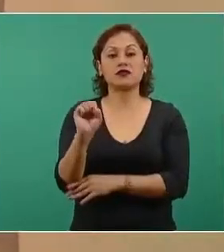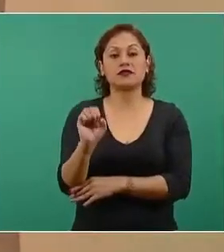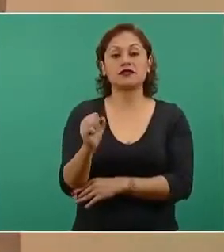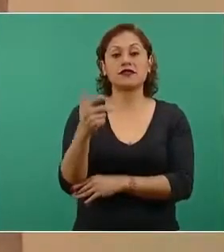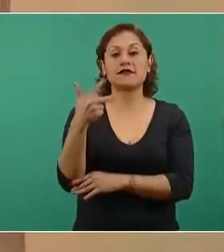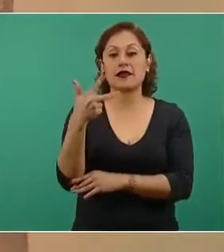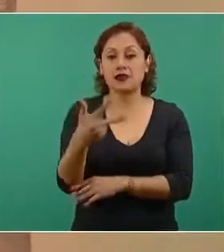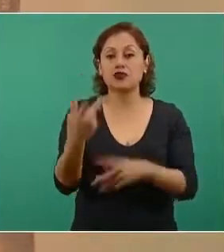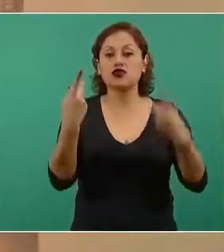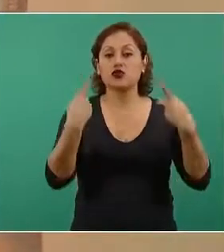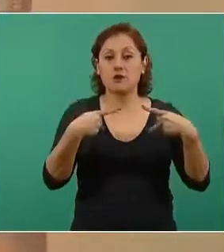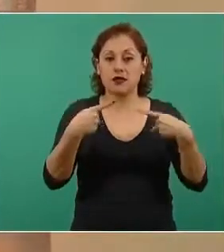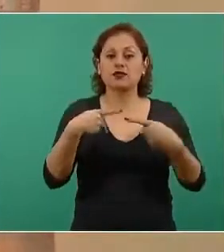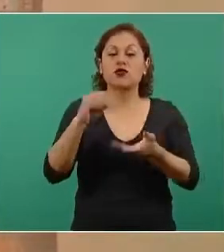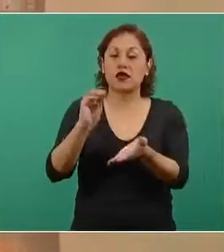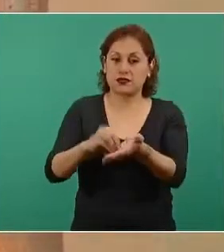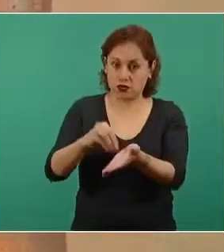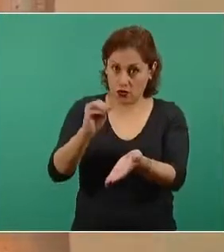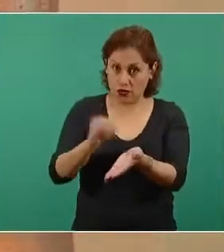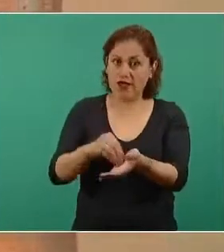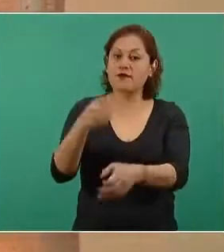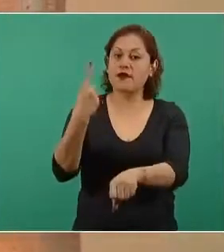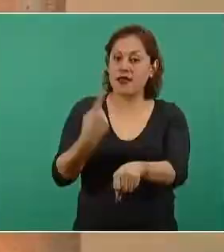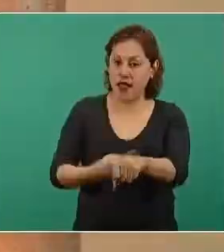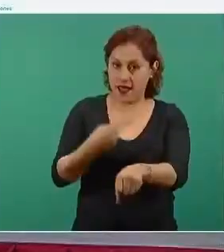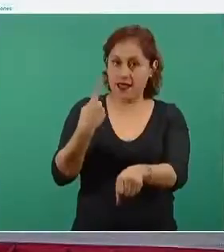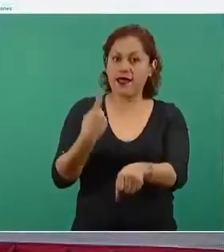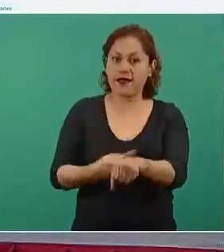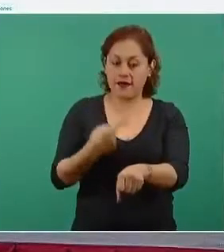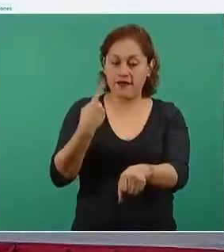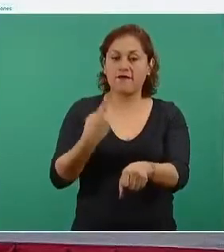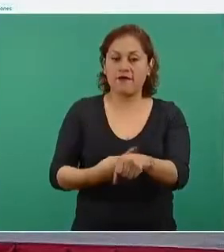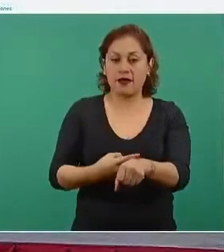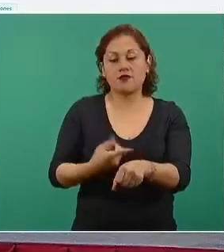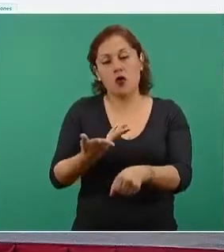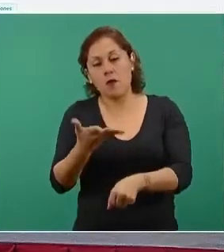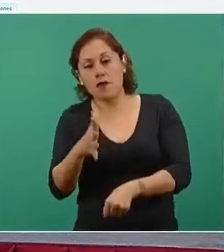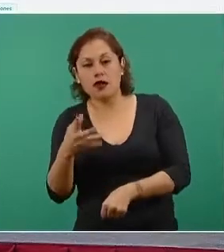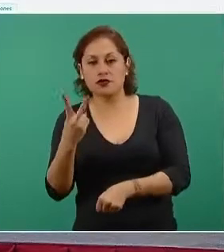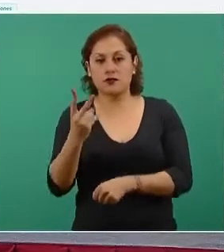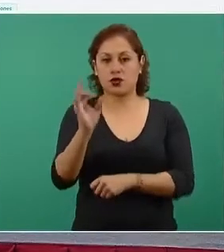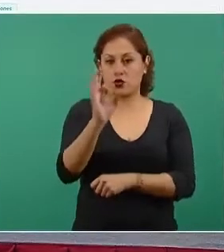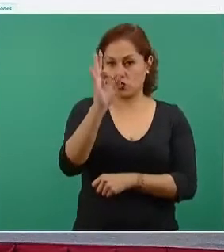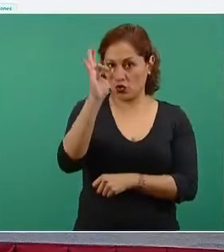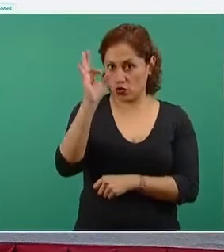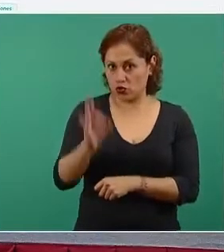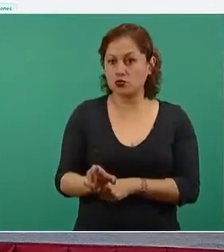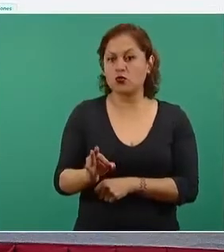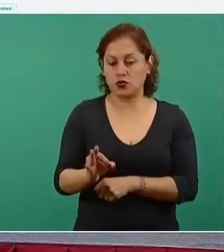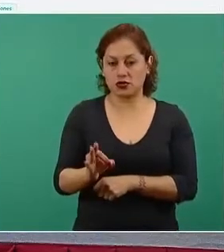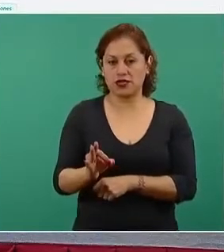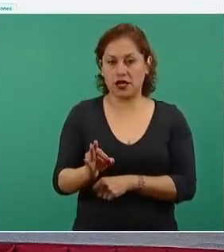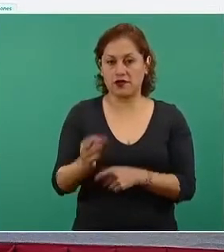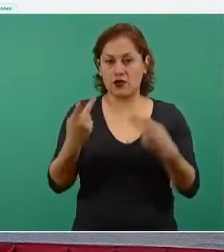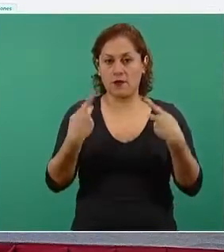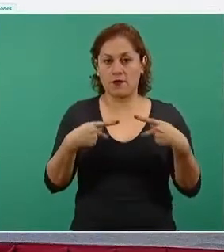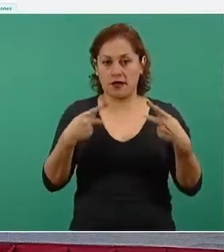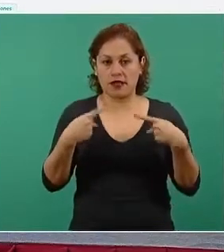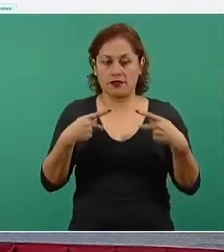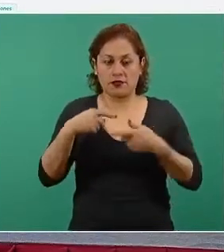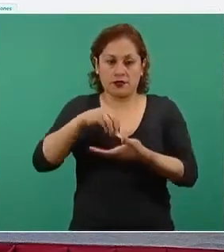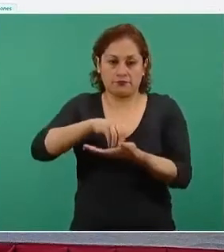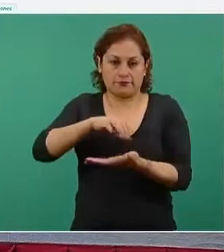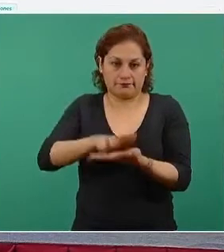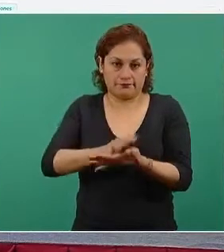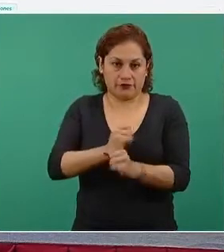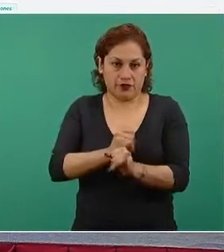37.468 casos activos estimados. Esto únicamente equivale al 2% de la población que tenemos registrada en la plataforma,